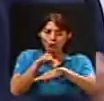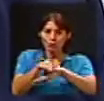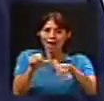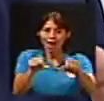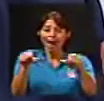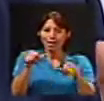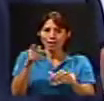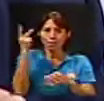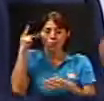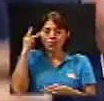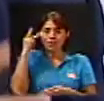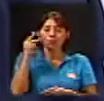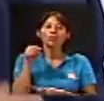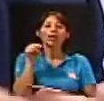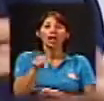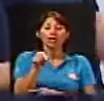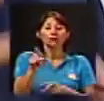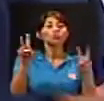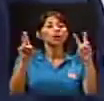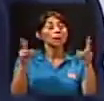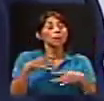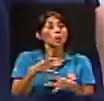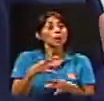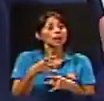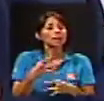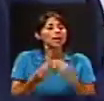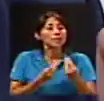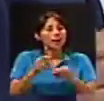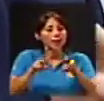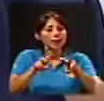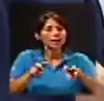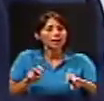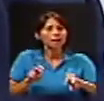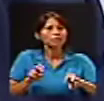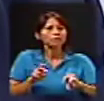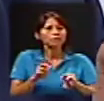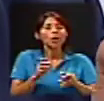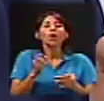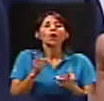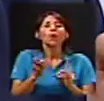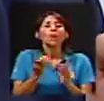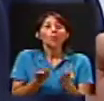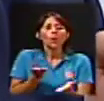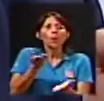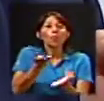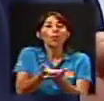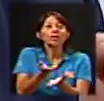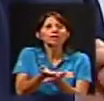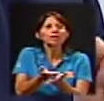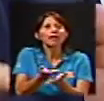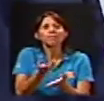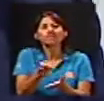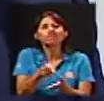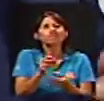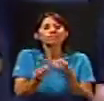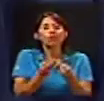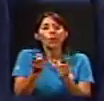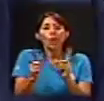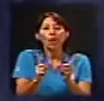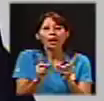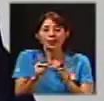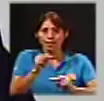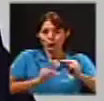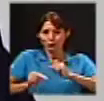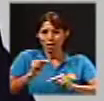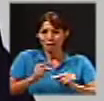tema por lo muy interesante de analizar al final cuál es la propuesta final que se va a tratar de negociar y ver si esta